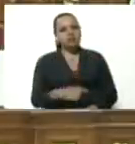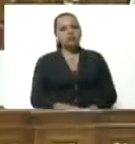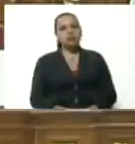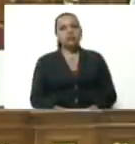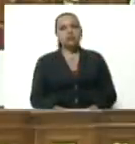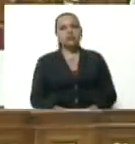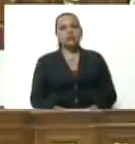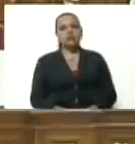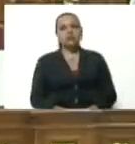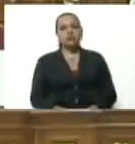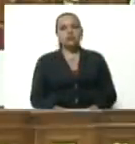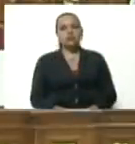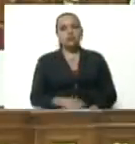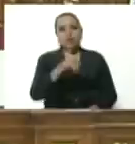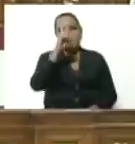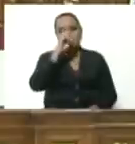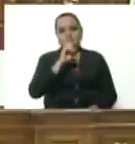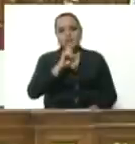Para el